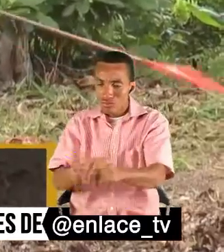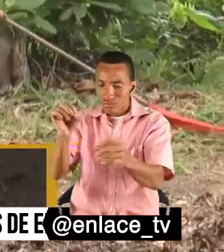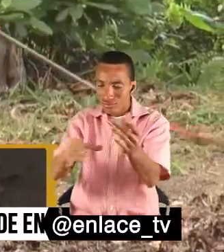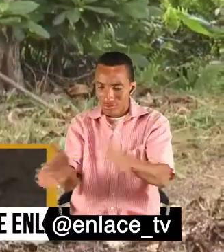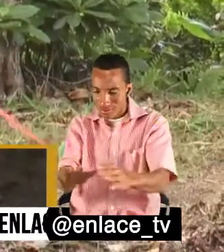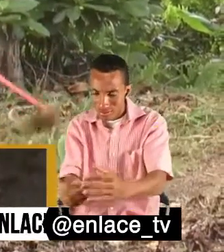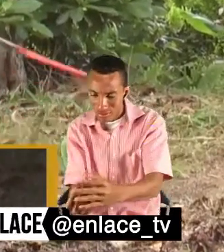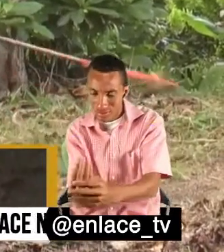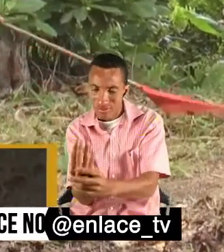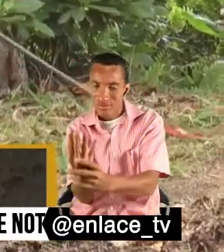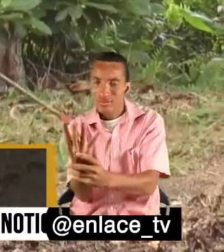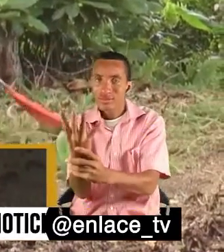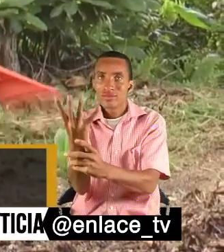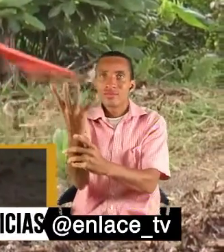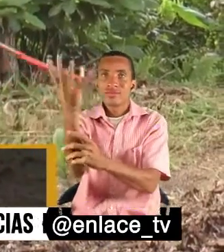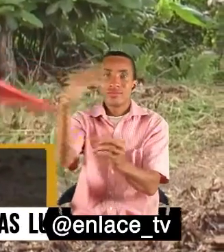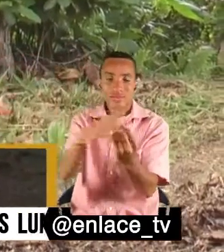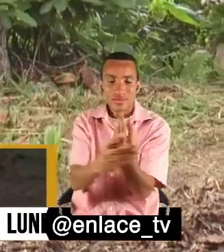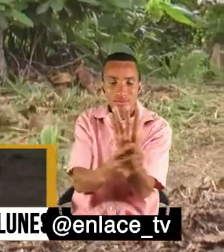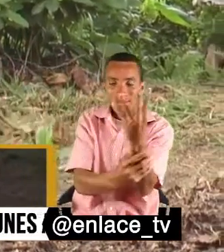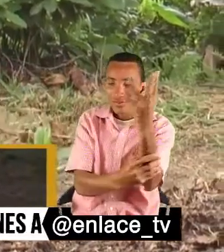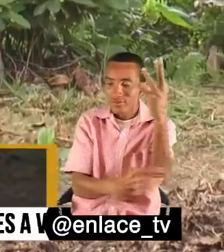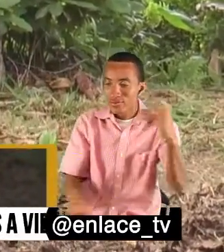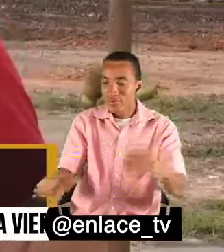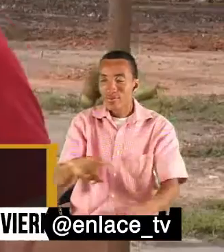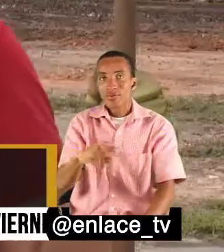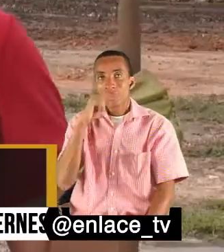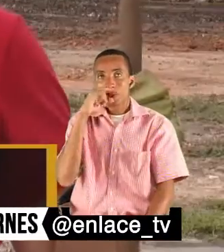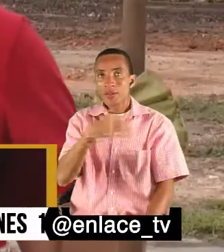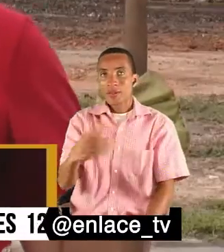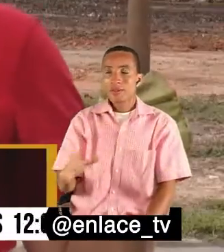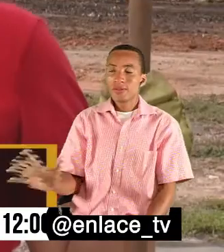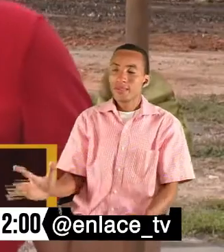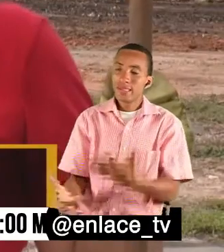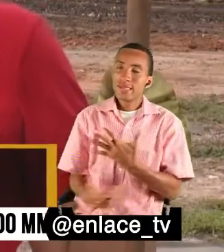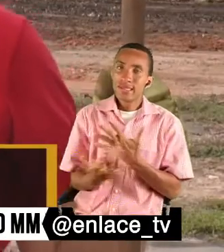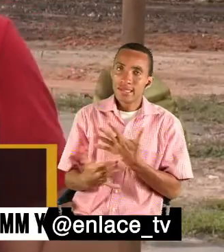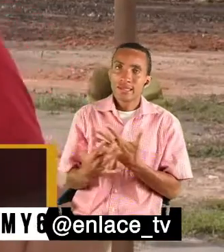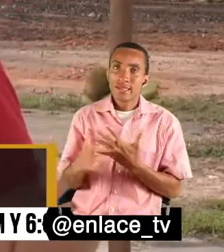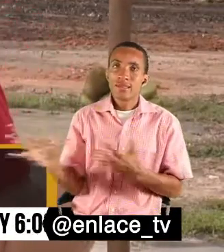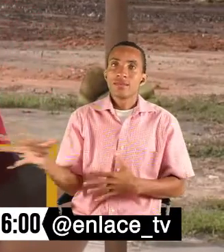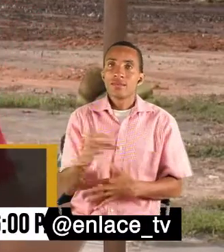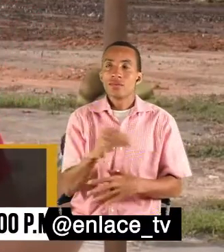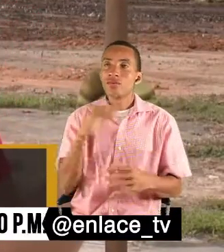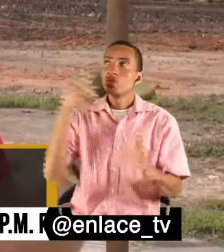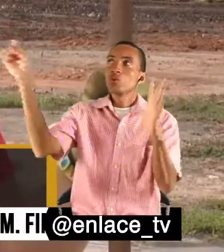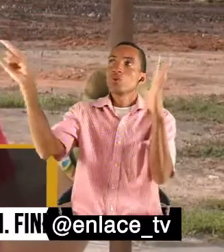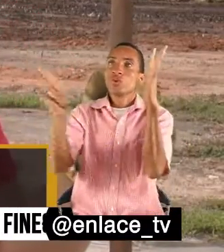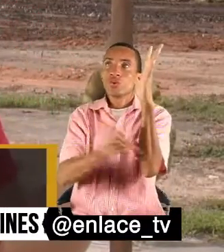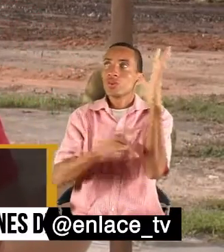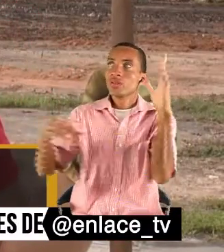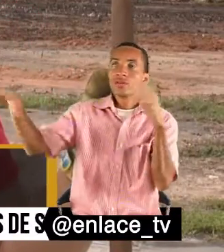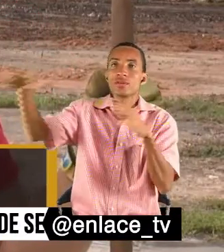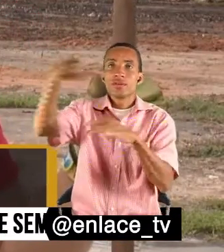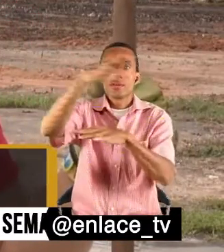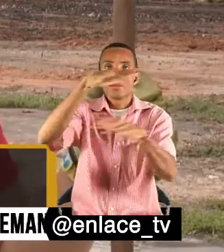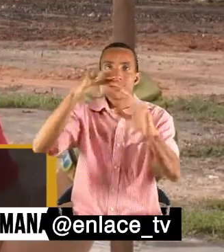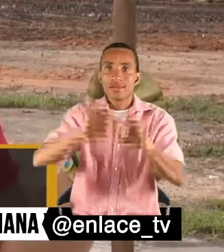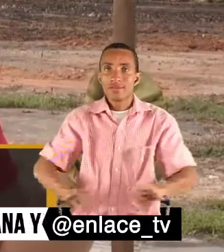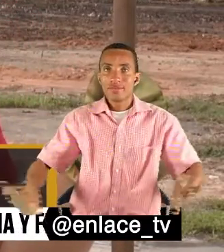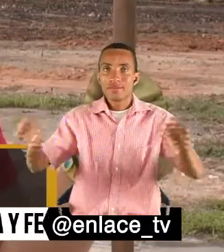en esos niños la oportunidad pues de sensibilizar alrededor de la protección de nuestros ecosistemas. Por eso esta importante actividad